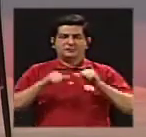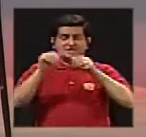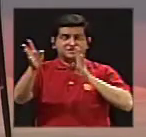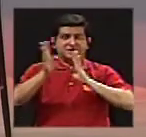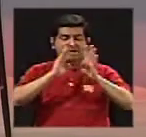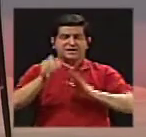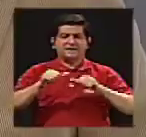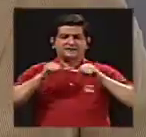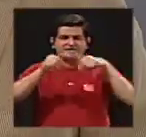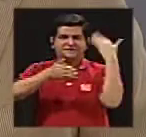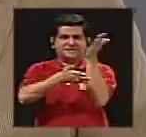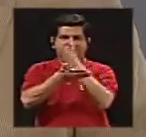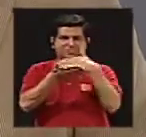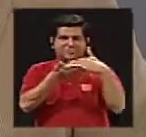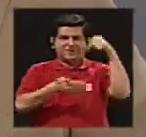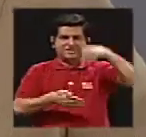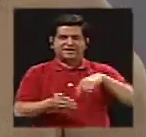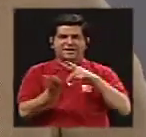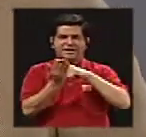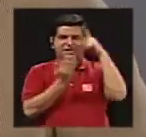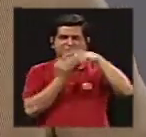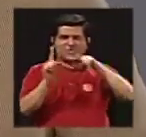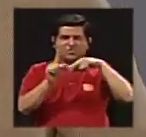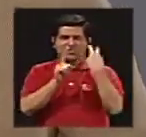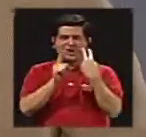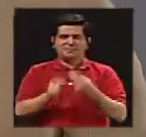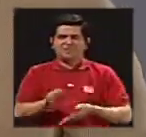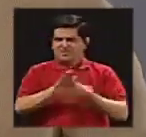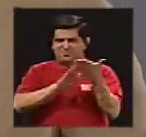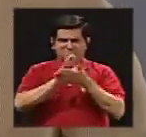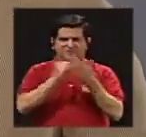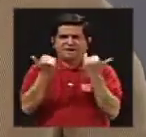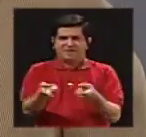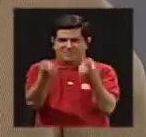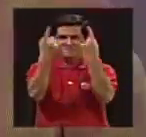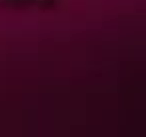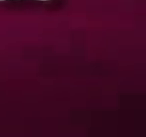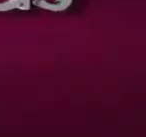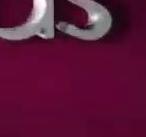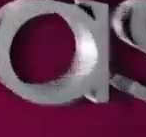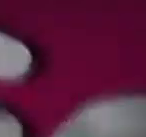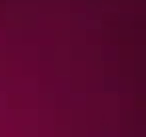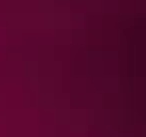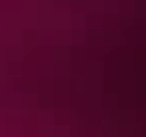hablando de eso en el siguiente bloque aquí en su programa puntos de vista no se vaya ya